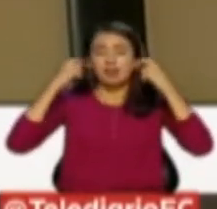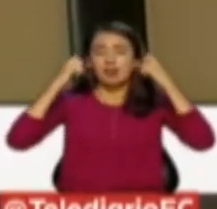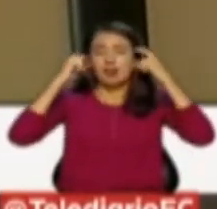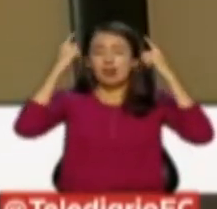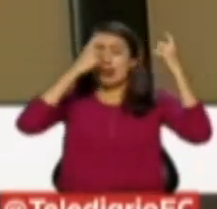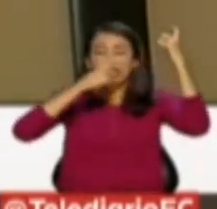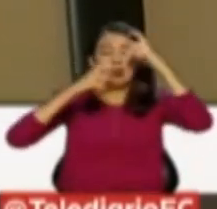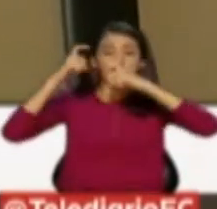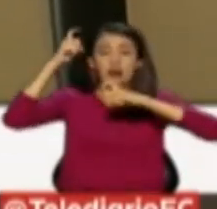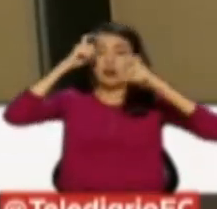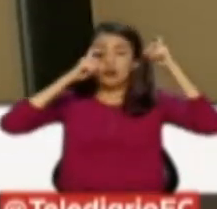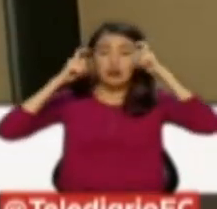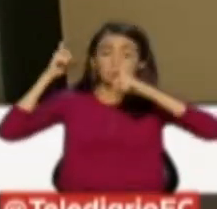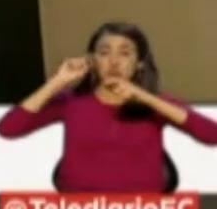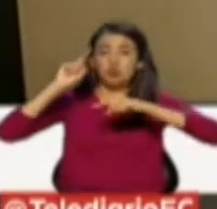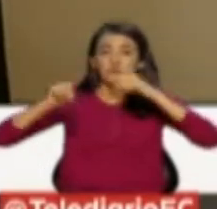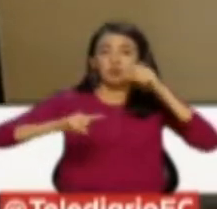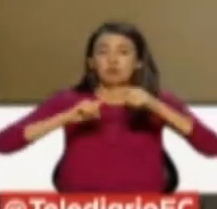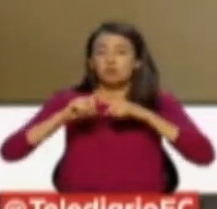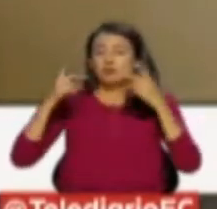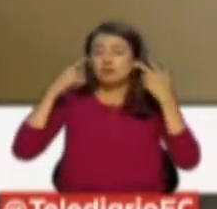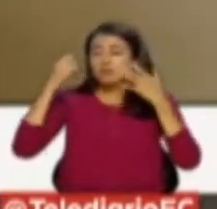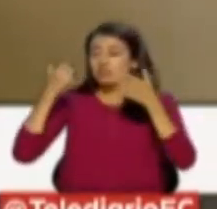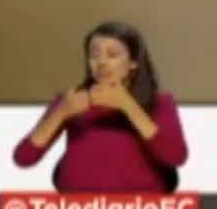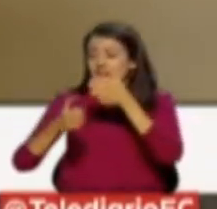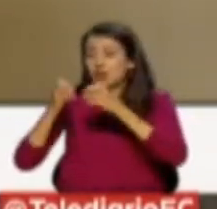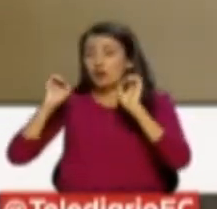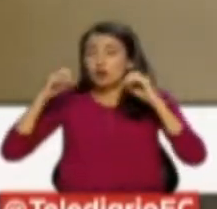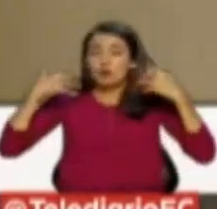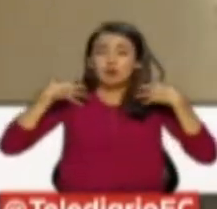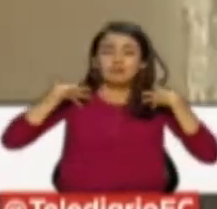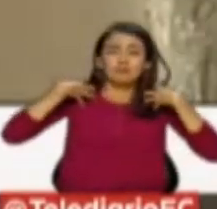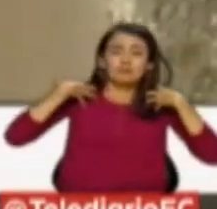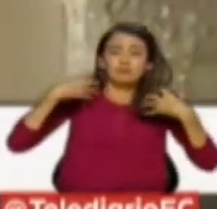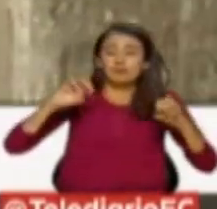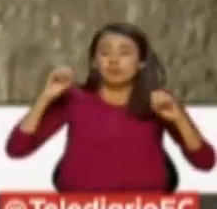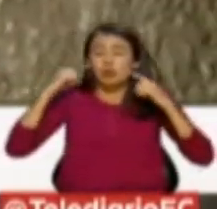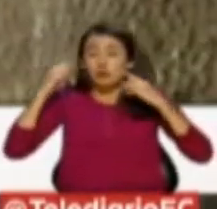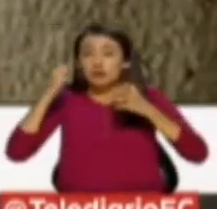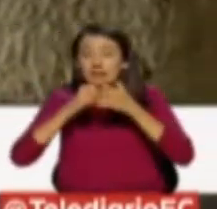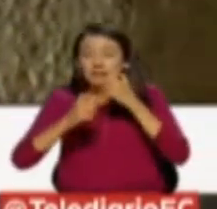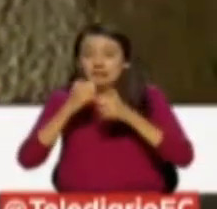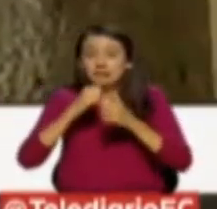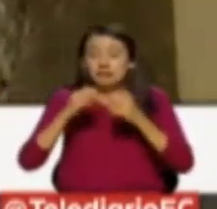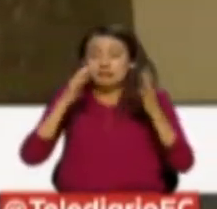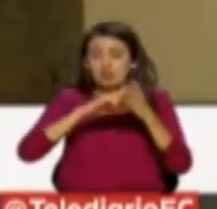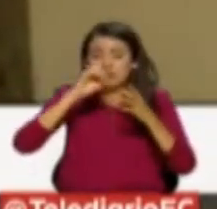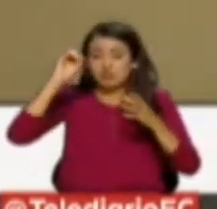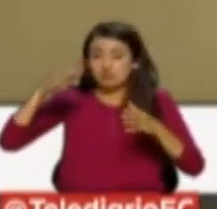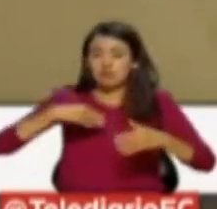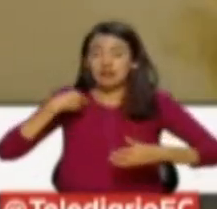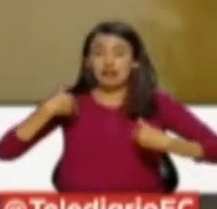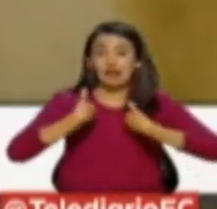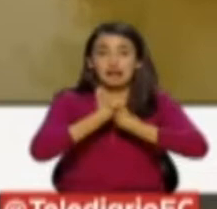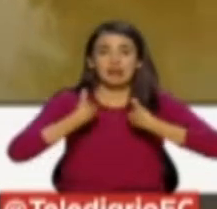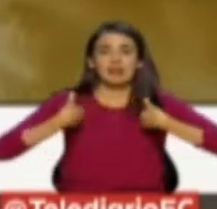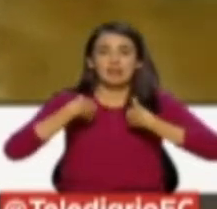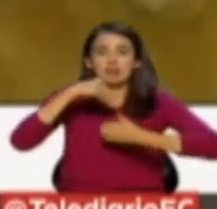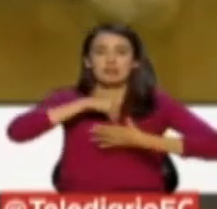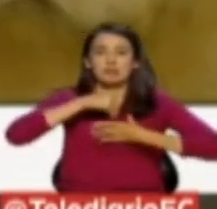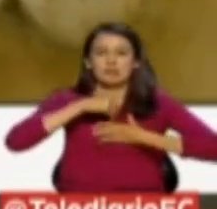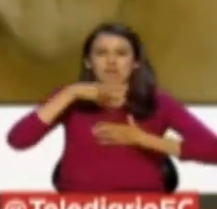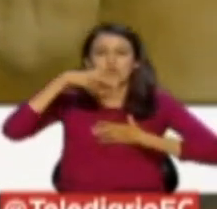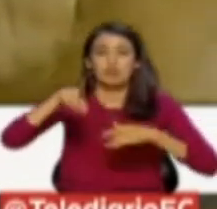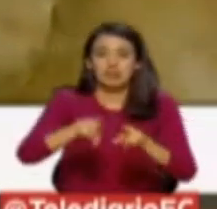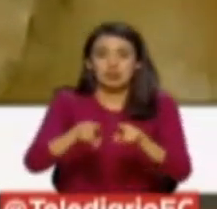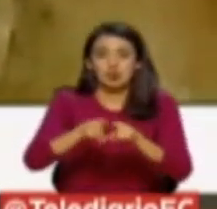sobre las personas cuando tienen un caos o están en el estrés así que sale de nosotros el animal que llevamos dentro y lo más cercano de